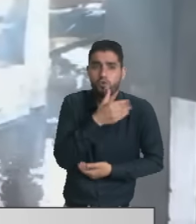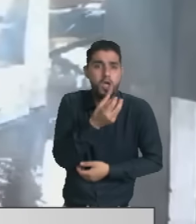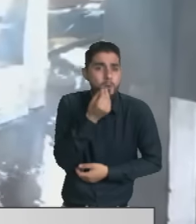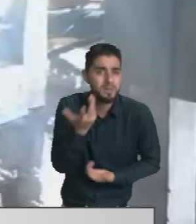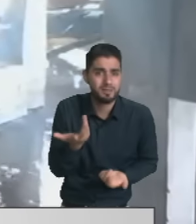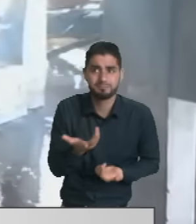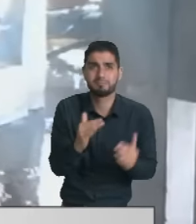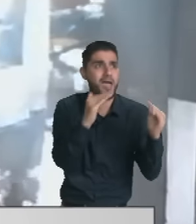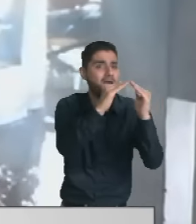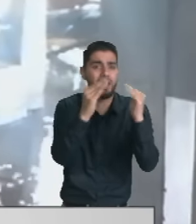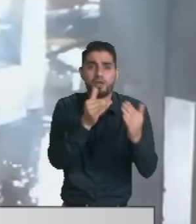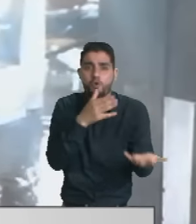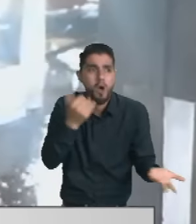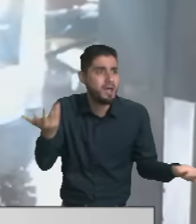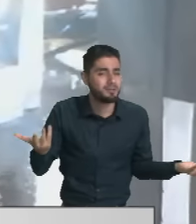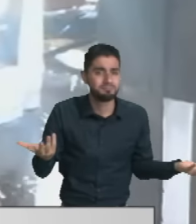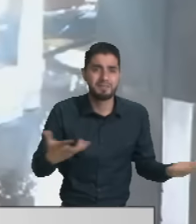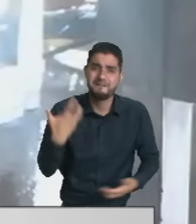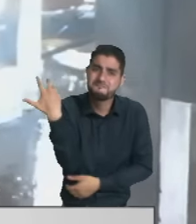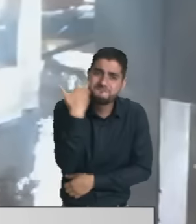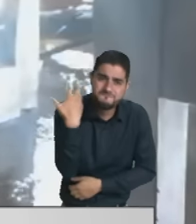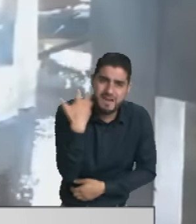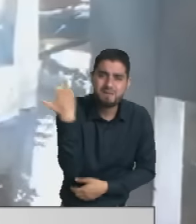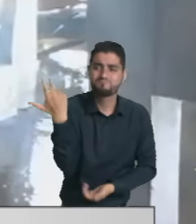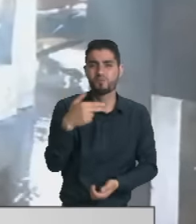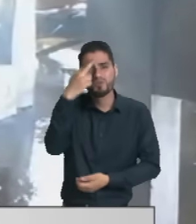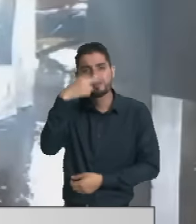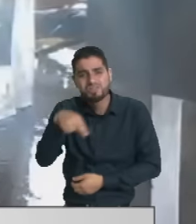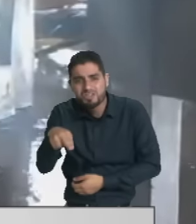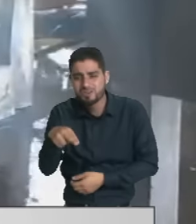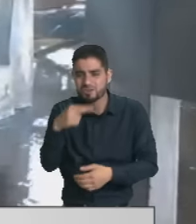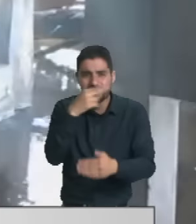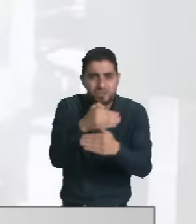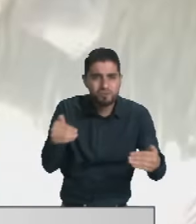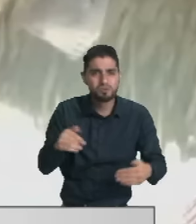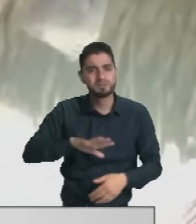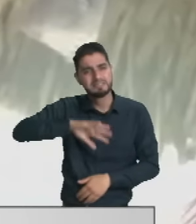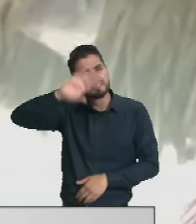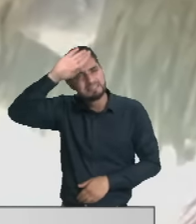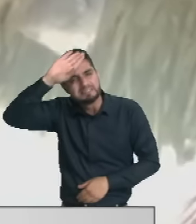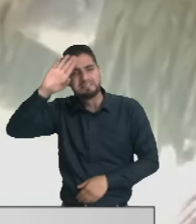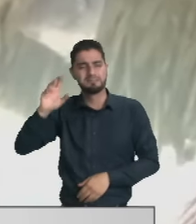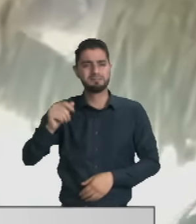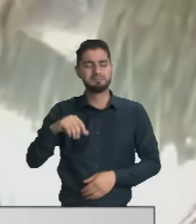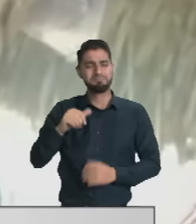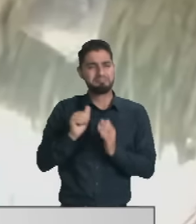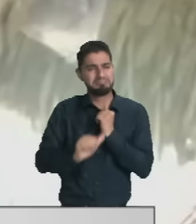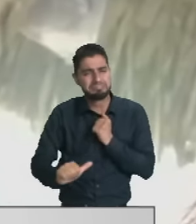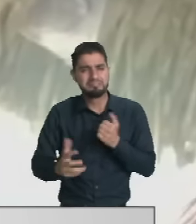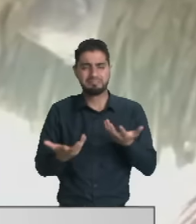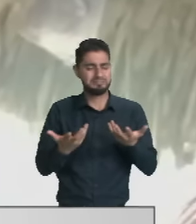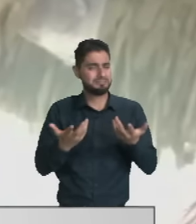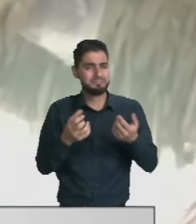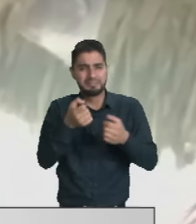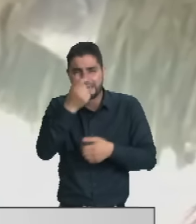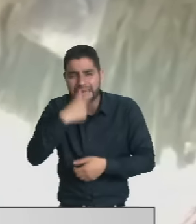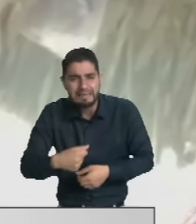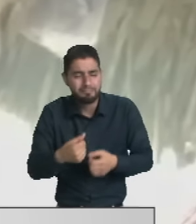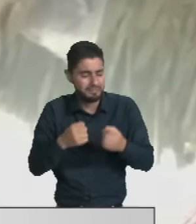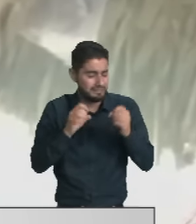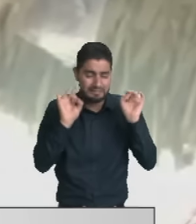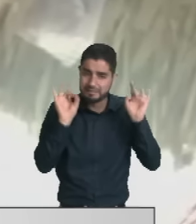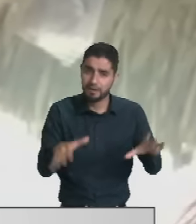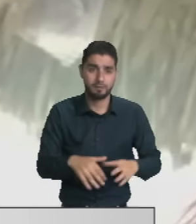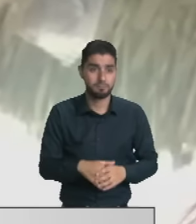casa. Enfermos, tenemos niños con fiebre, diarrea, gripa. Pero lamentablemente ha sido el peor año, porque este